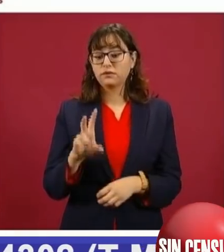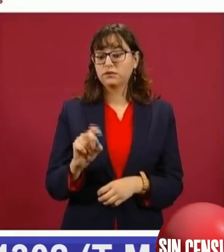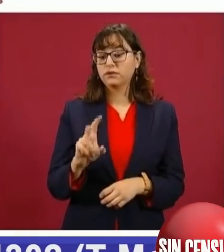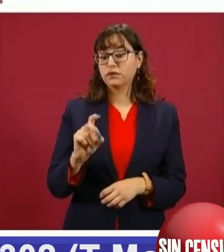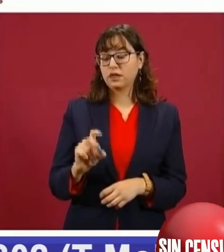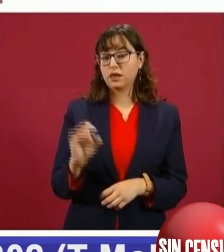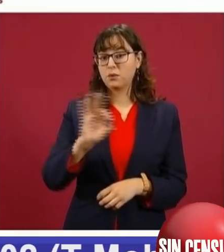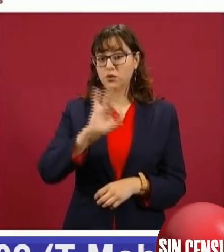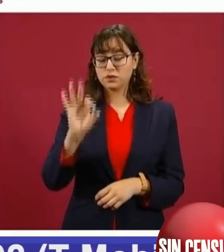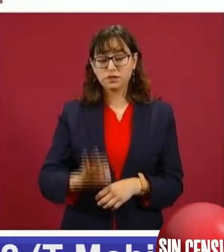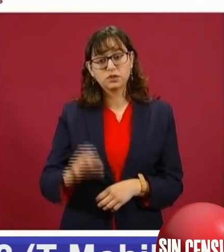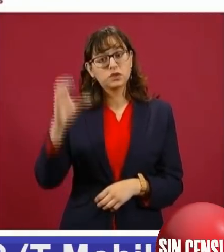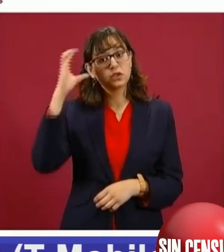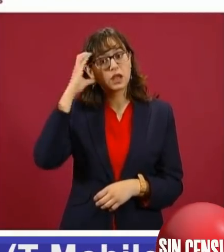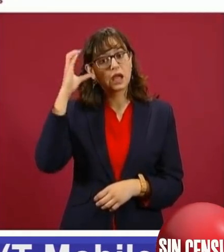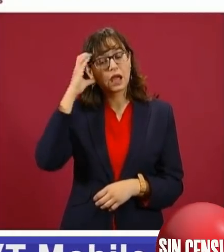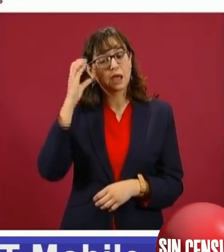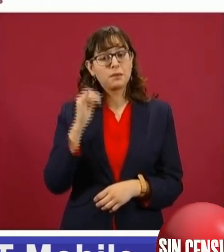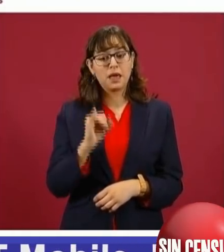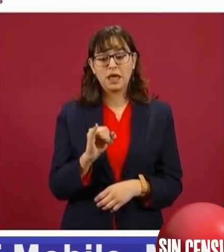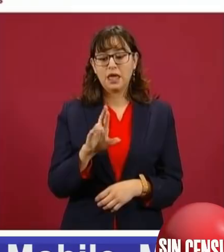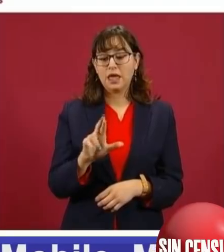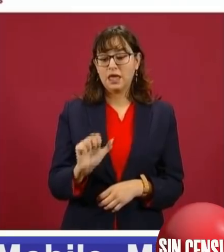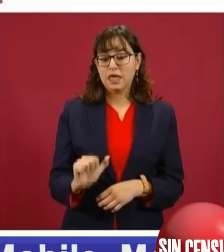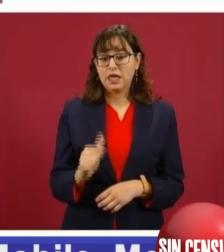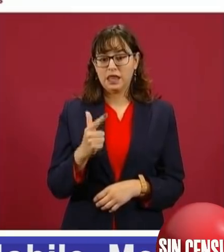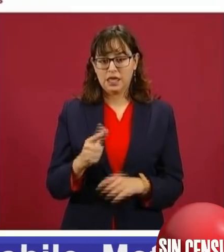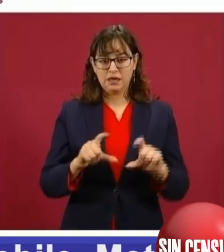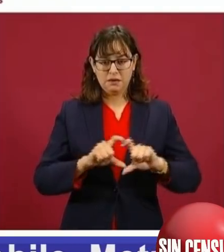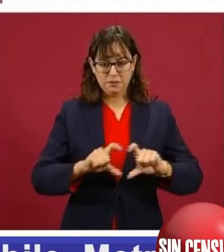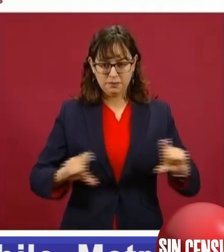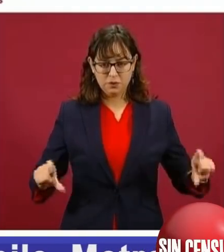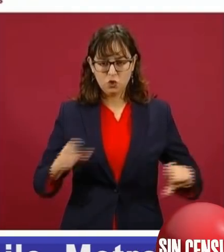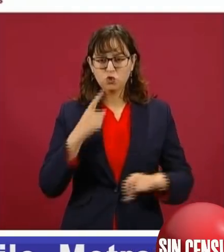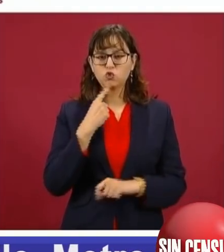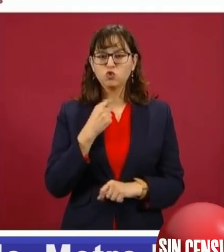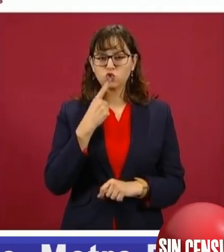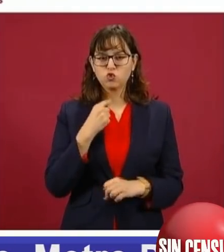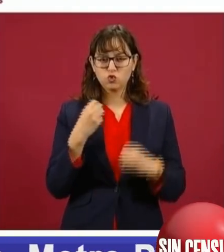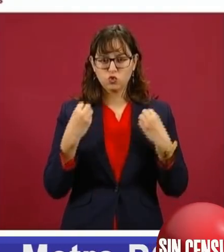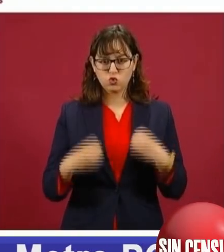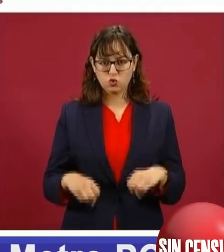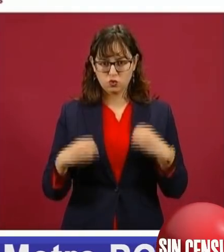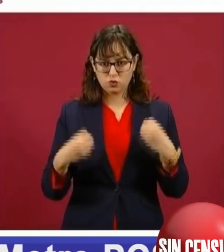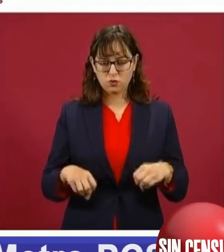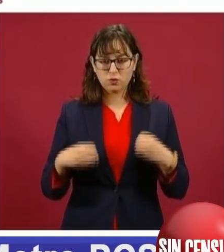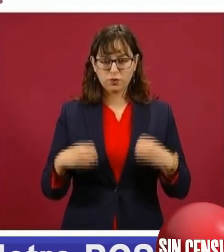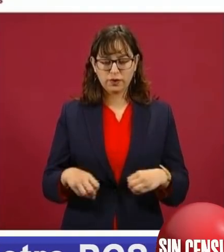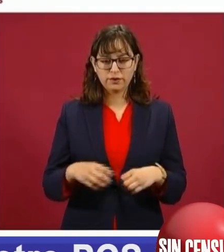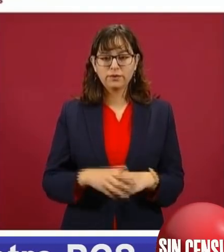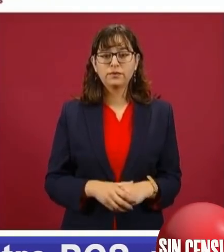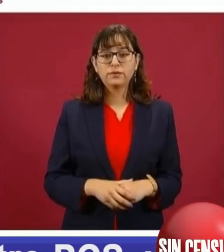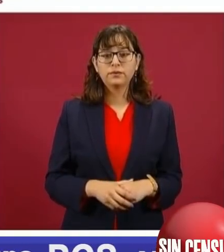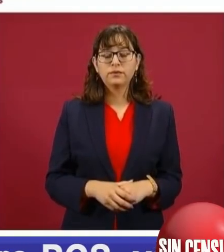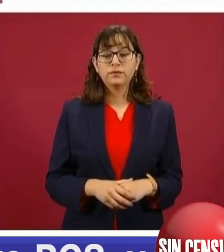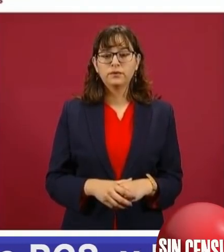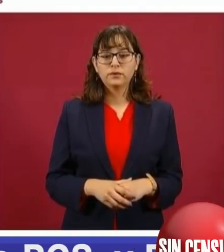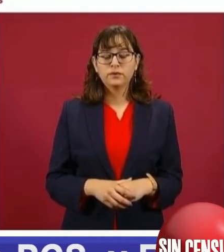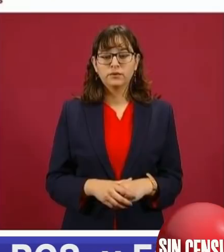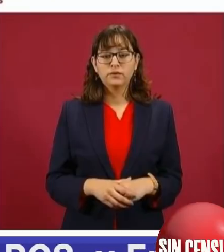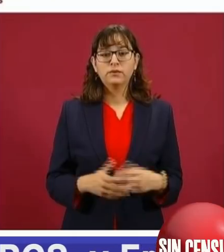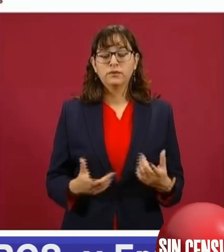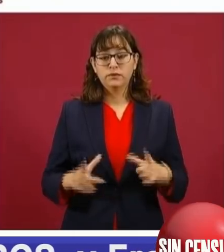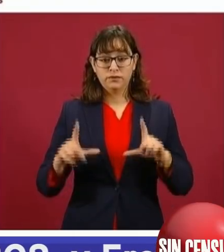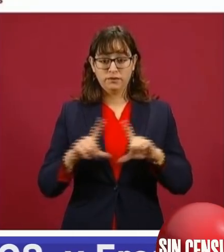generales. Esto se ve en el color rojo de esta gráfica, y el lado derecho, la columna del lado derecho muestra la ocupación a